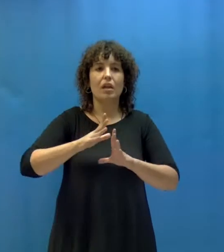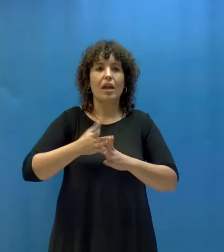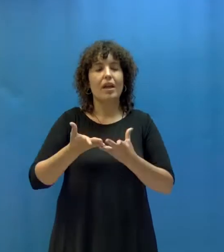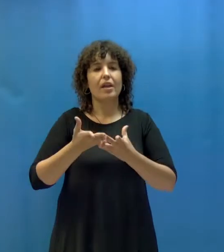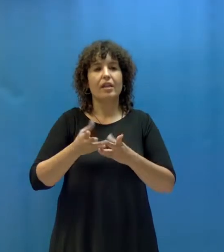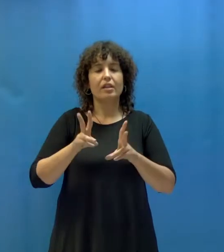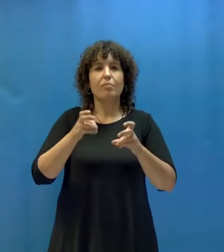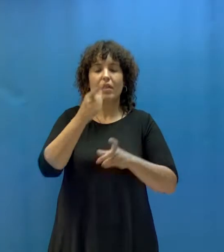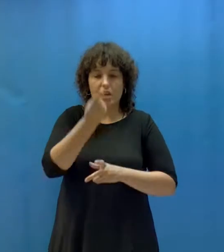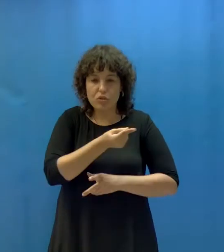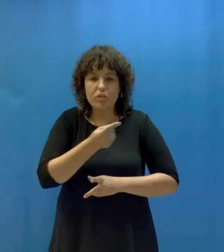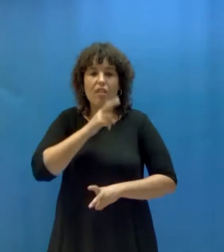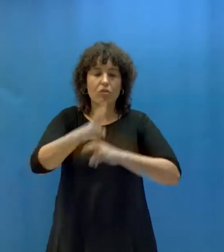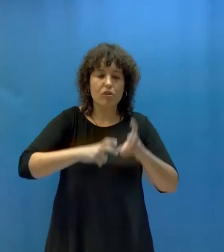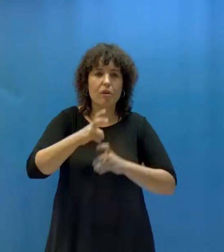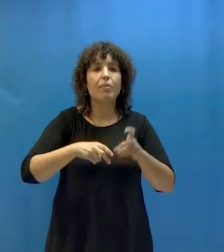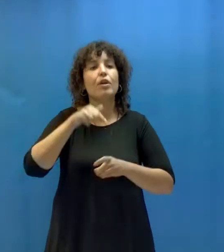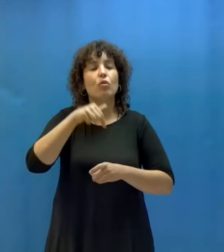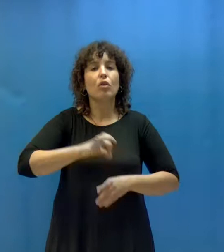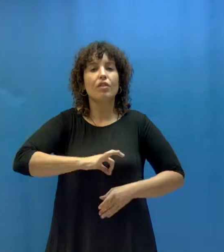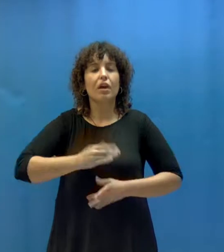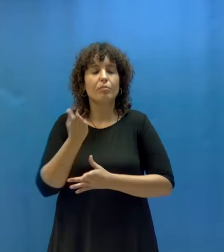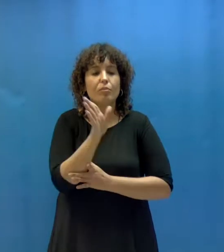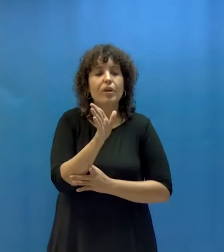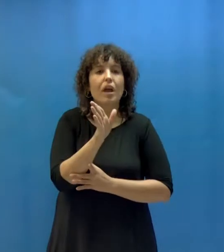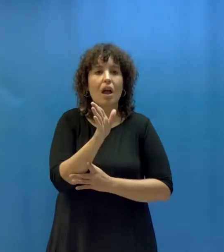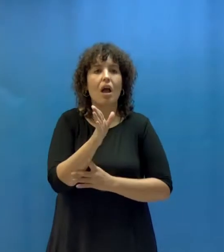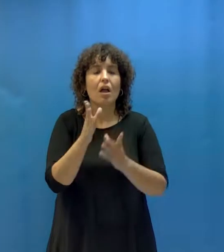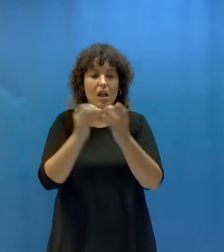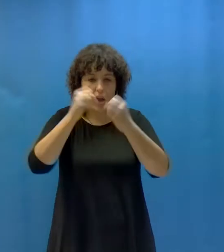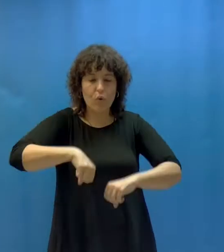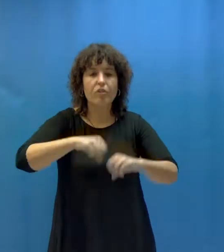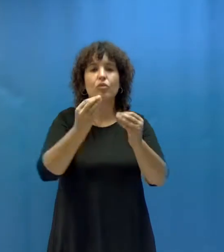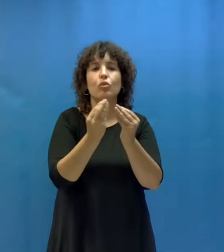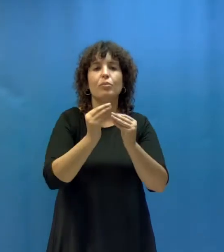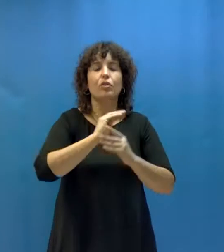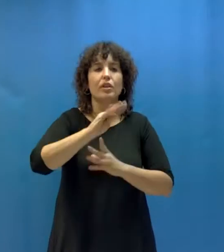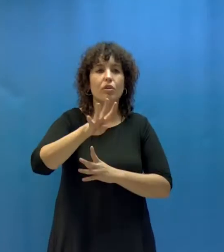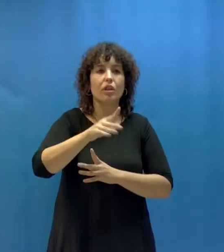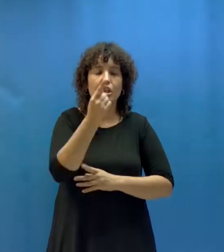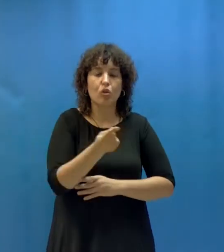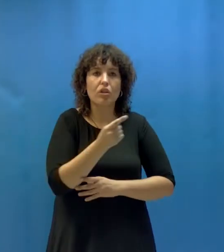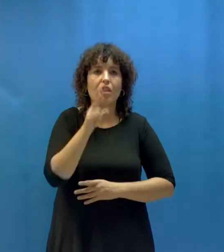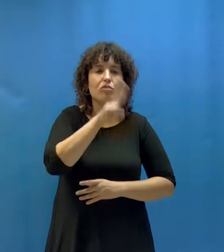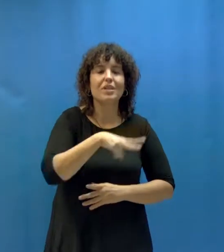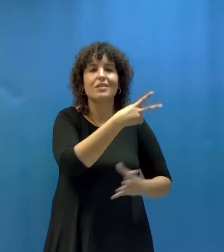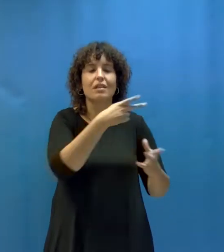con resultado de reparo, se propone a propuesta del concejal aprobar esta relación, la número 14, que asciende a un total de